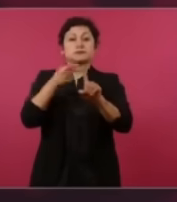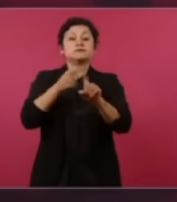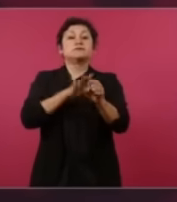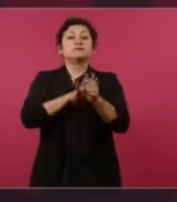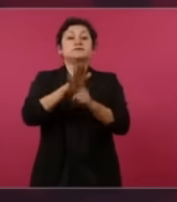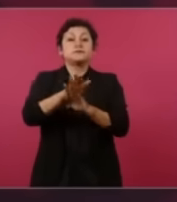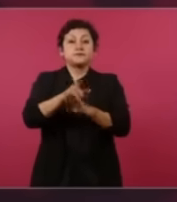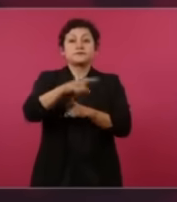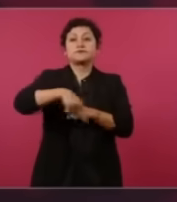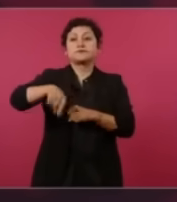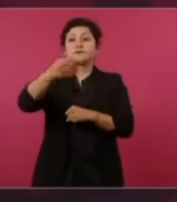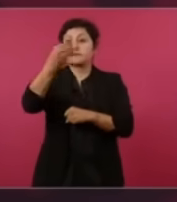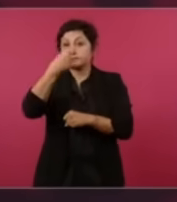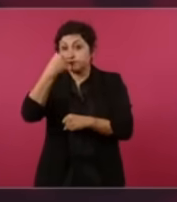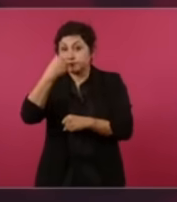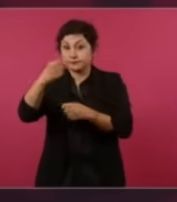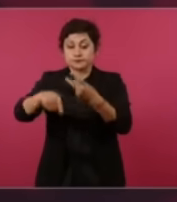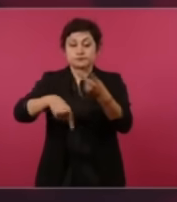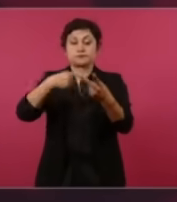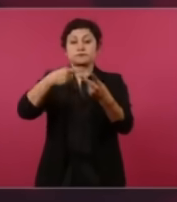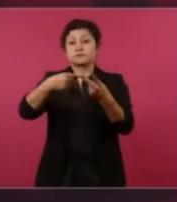alimentos y medicamentos.